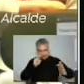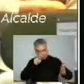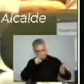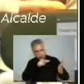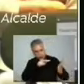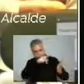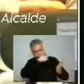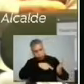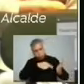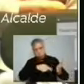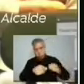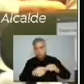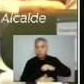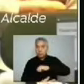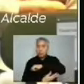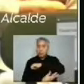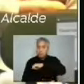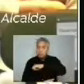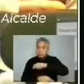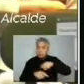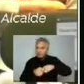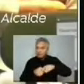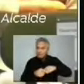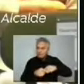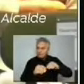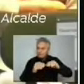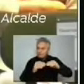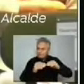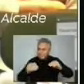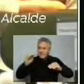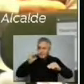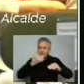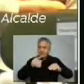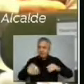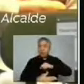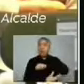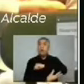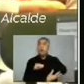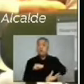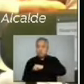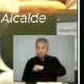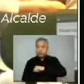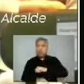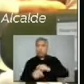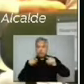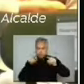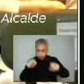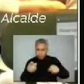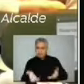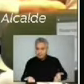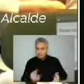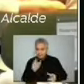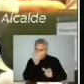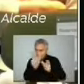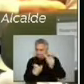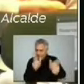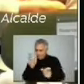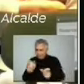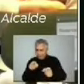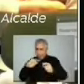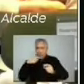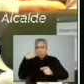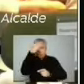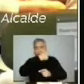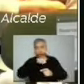La pobreza es más que la estadística. La pobreza tiene rostro. Es Pedro, es Juan, es María, en nuestra comunidad. Es la persona